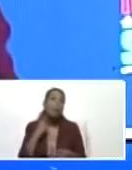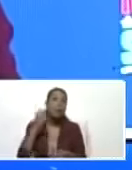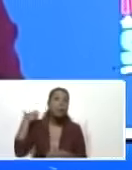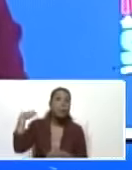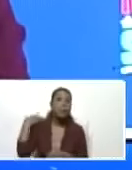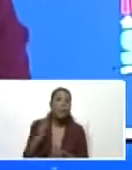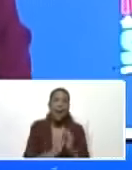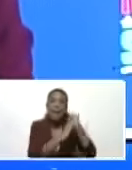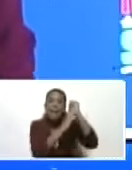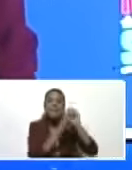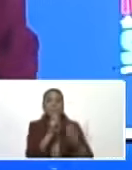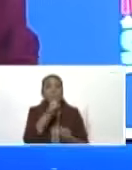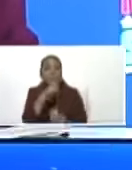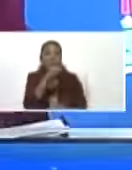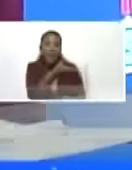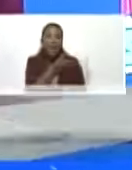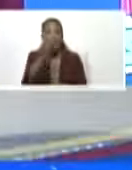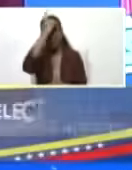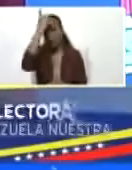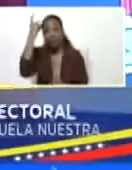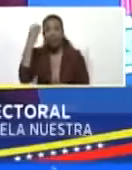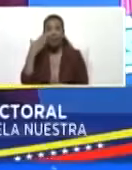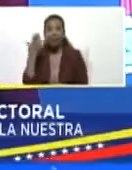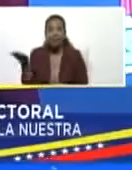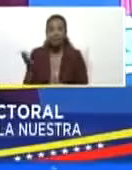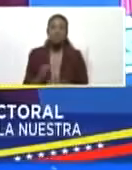palabra a Diosdado Cabello,